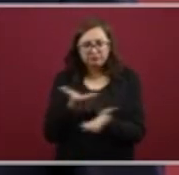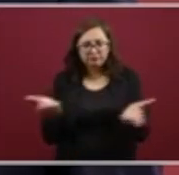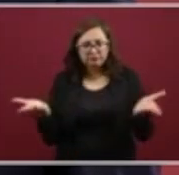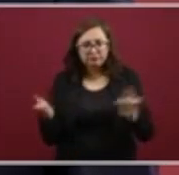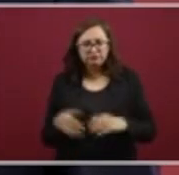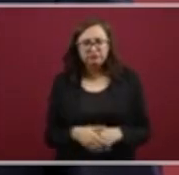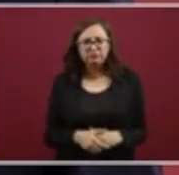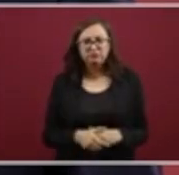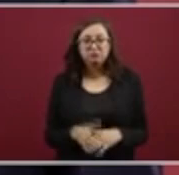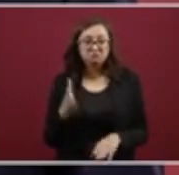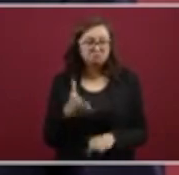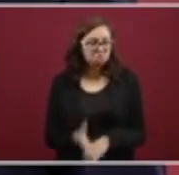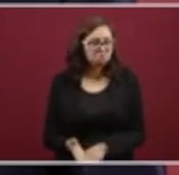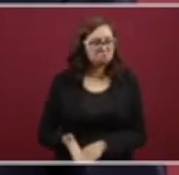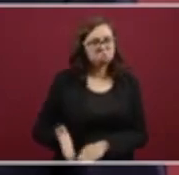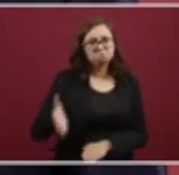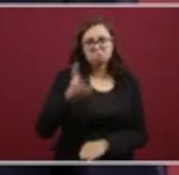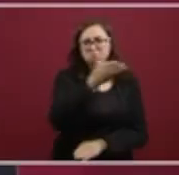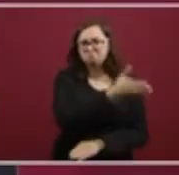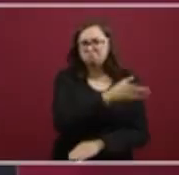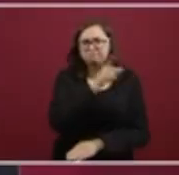Eso nunca